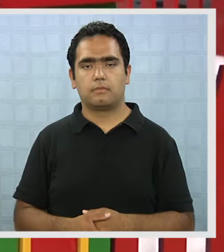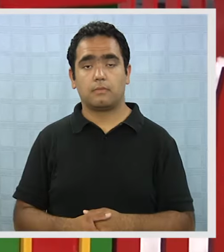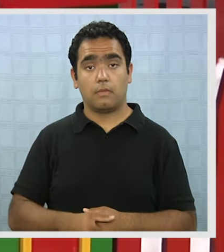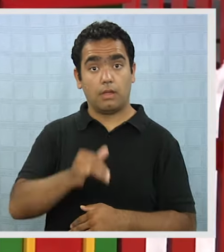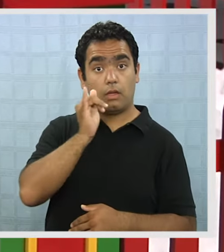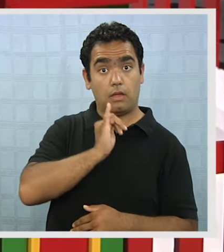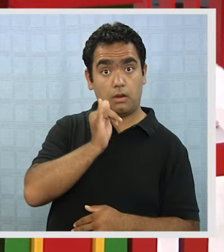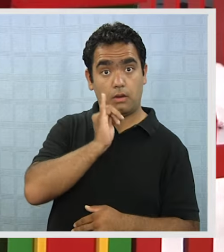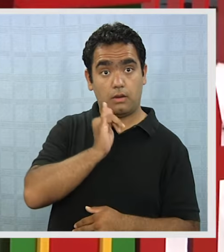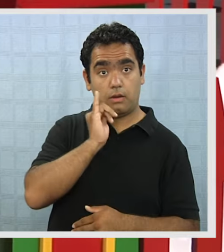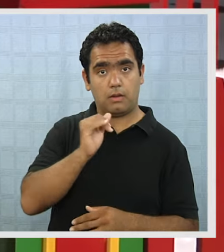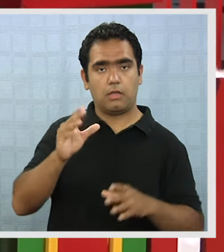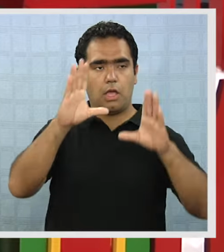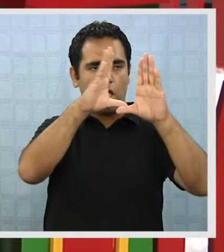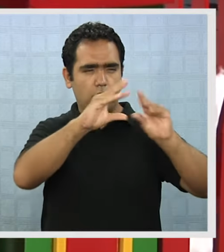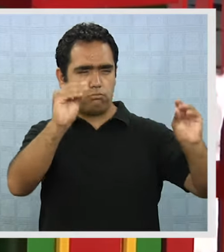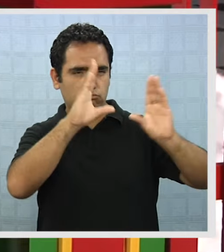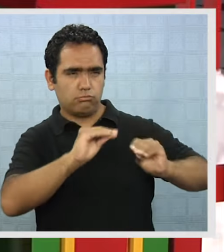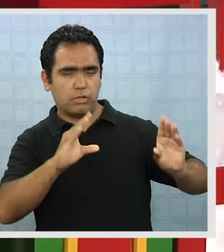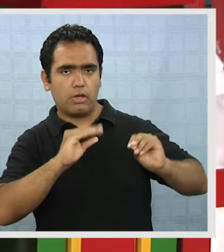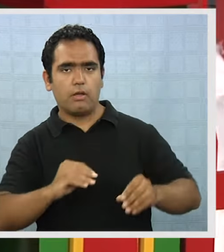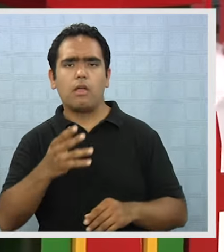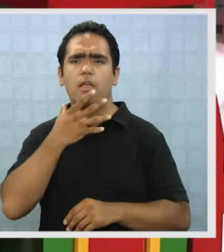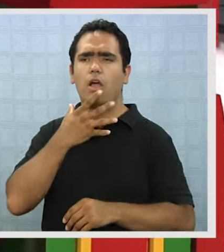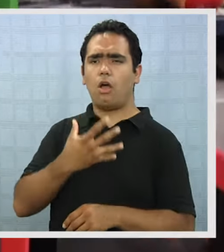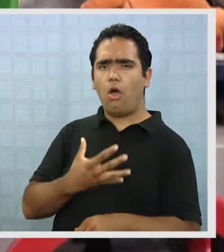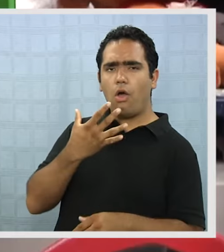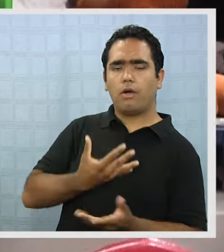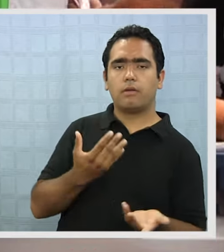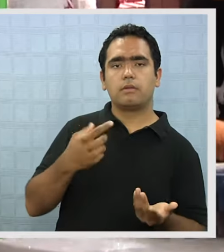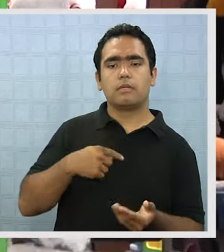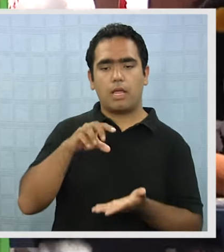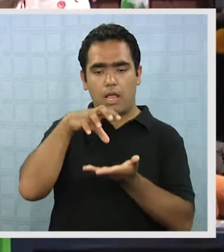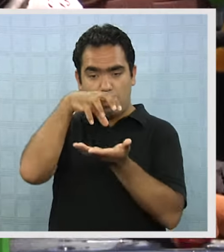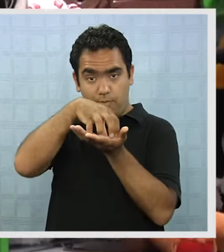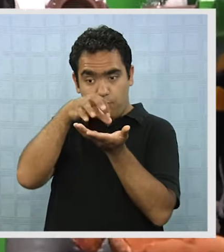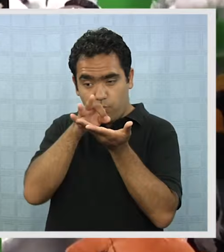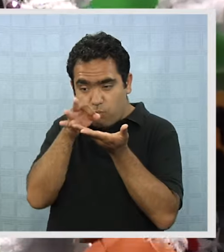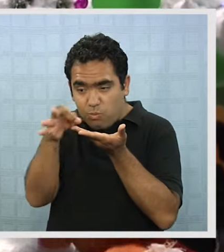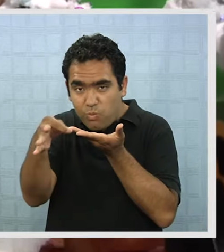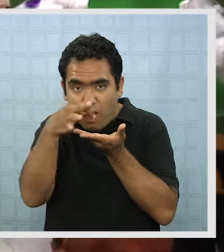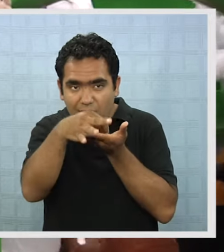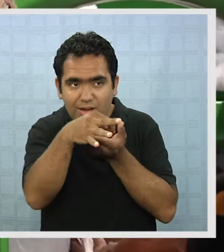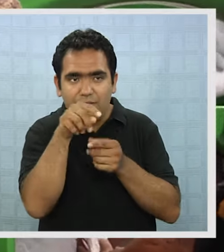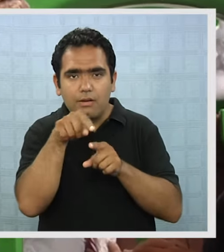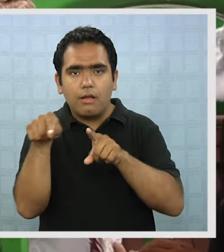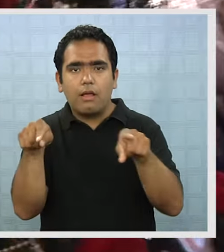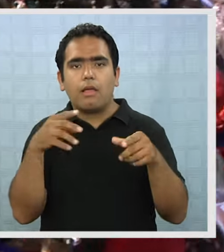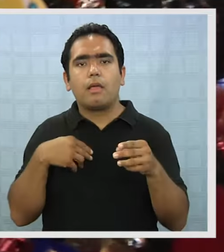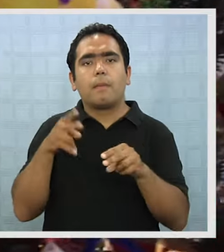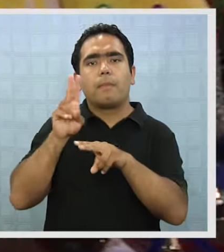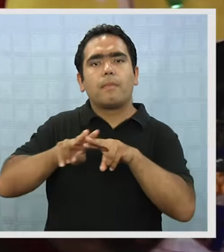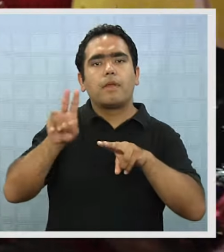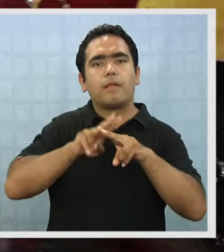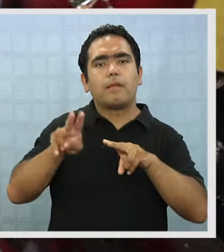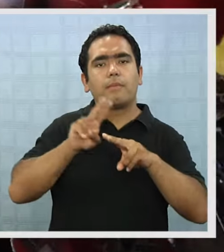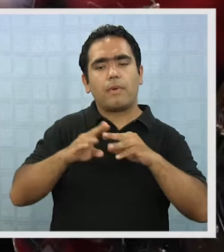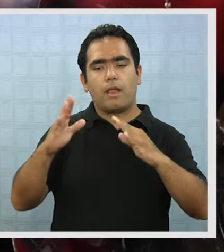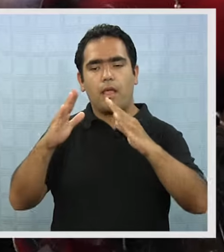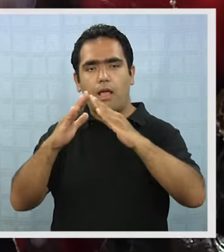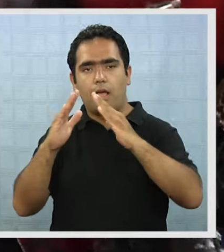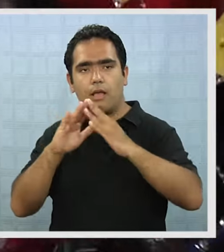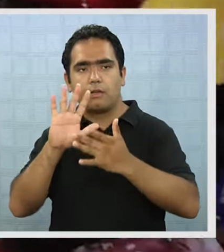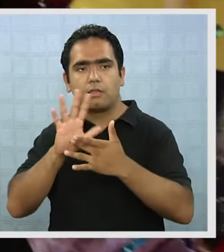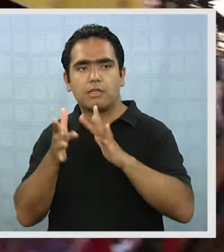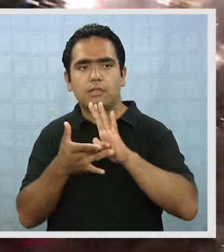Mientras en Iquique triunfan los árboles de Navidad y el viejito pascuero, en los pueblos del interior se siguen preparando pesebres,